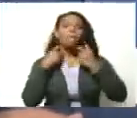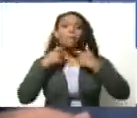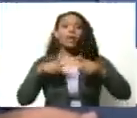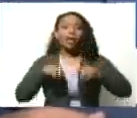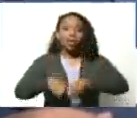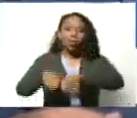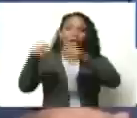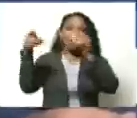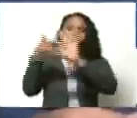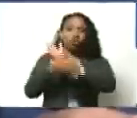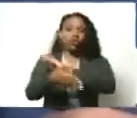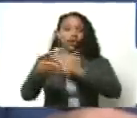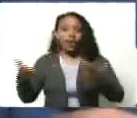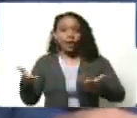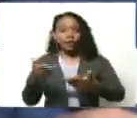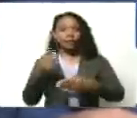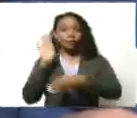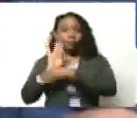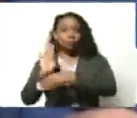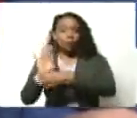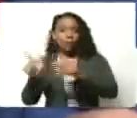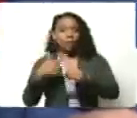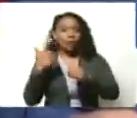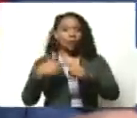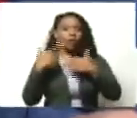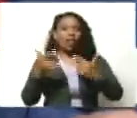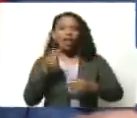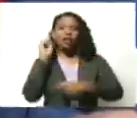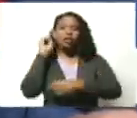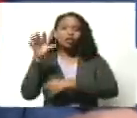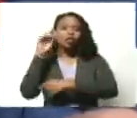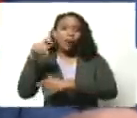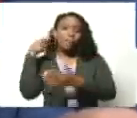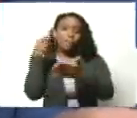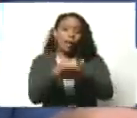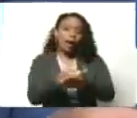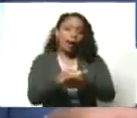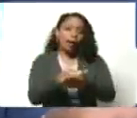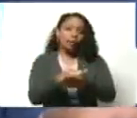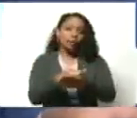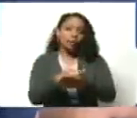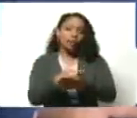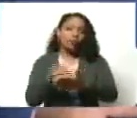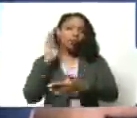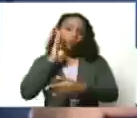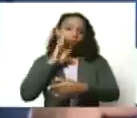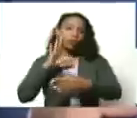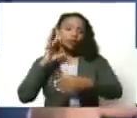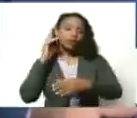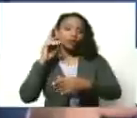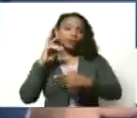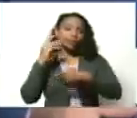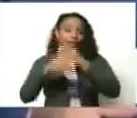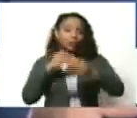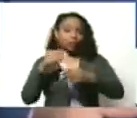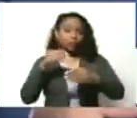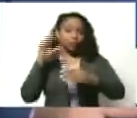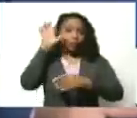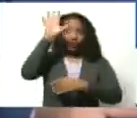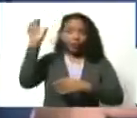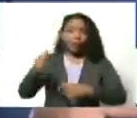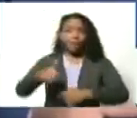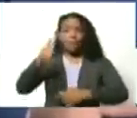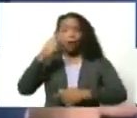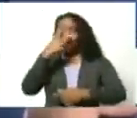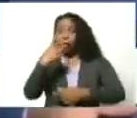daños que se rige bajo el principio de que quien contamina paga, paga los efectos que está ocasionando en los países más pobres el